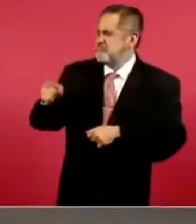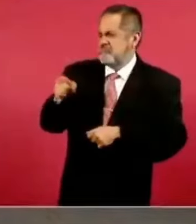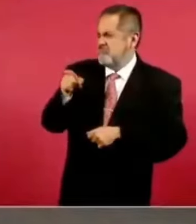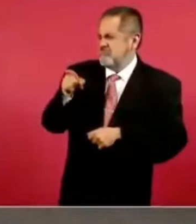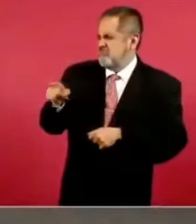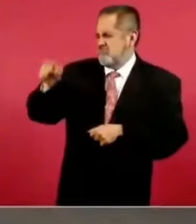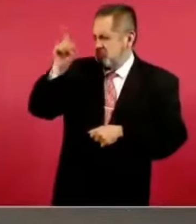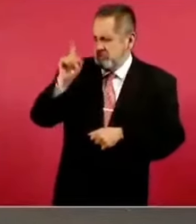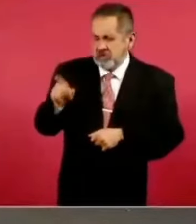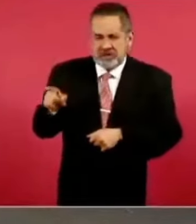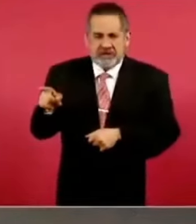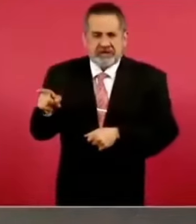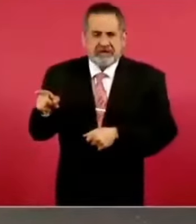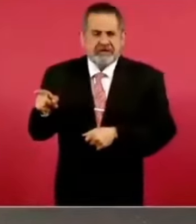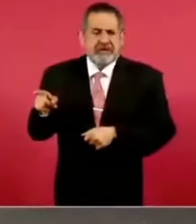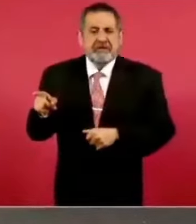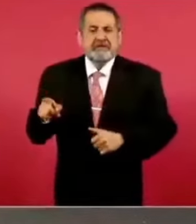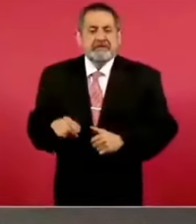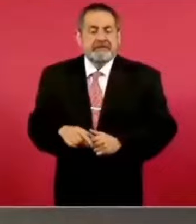pudo